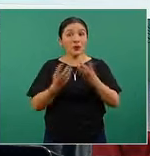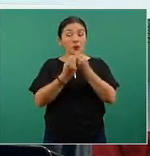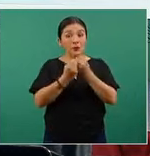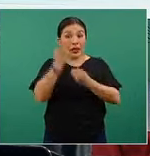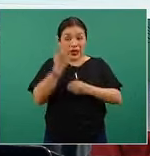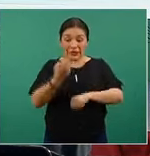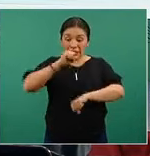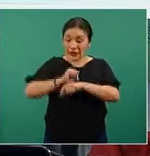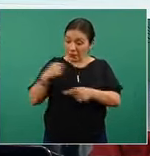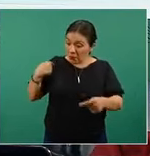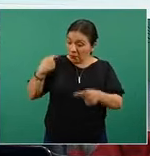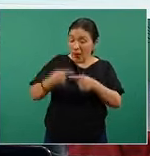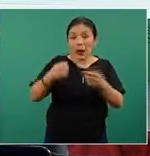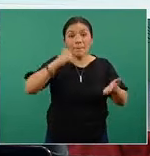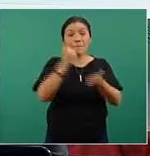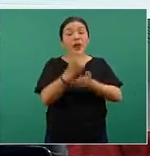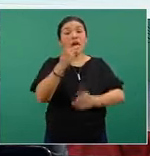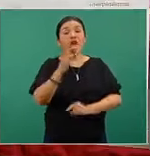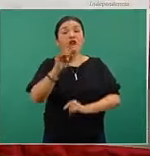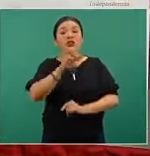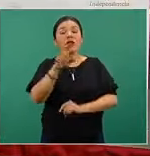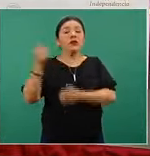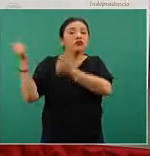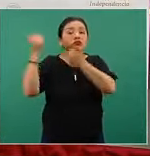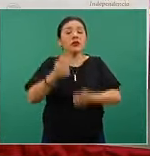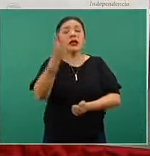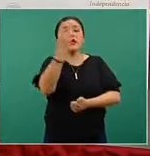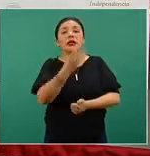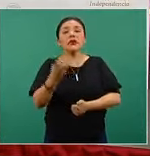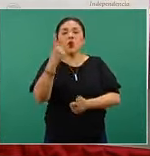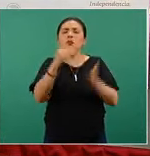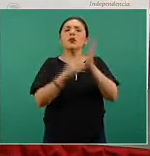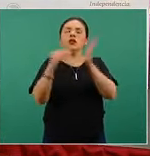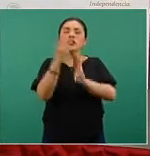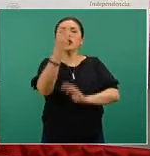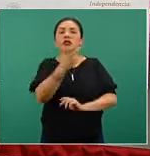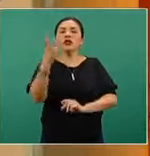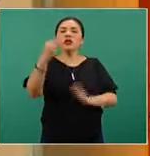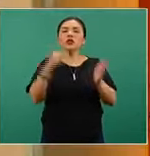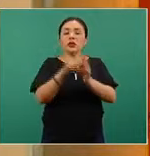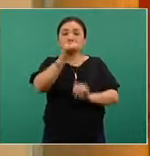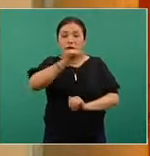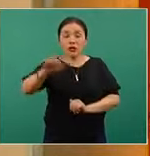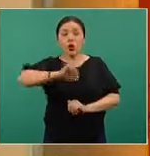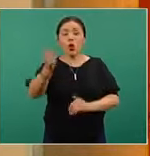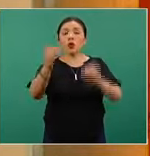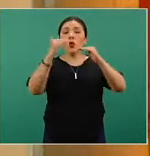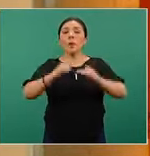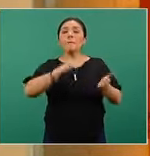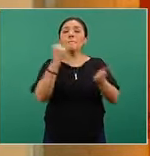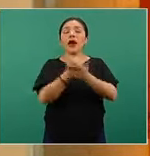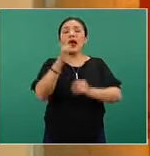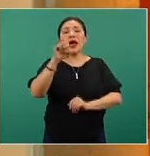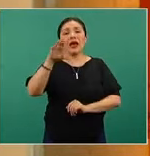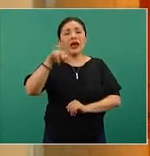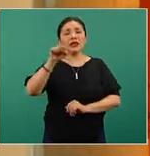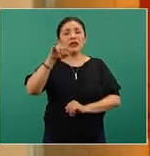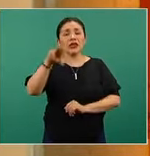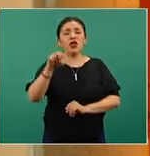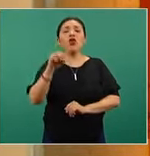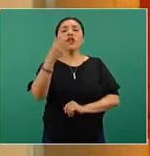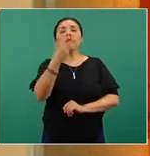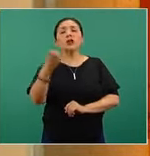esta semana de facer tenemos un millón trescientos 2.600 y de cancino 434 mil